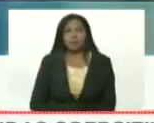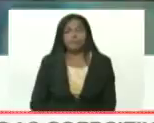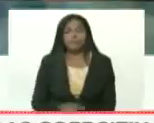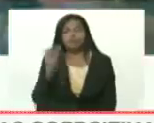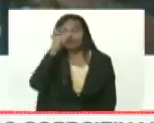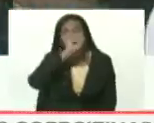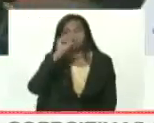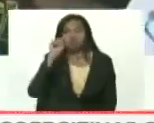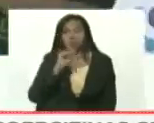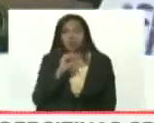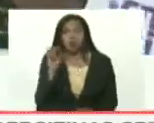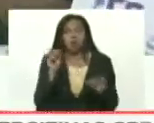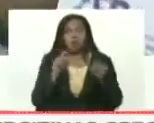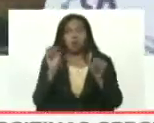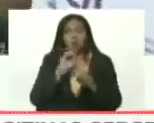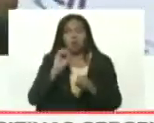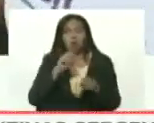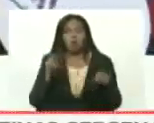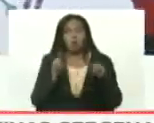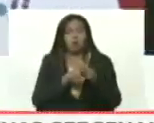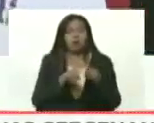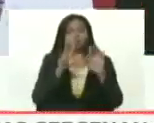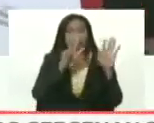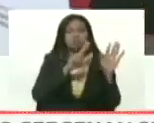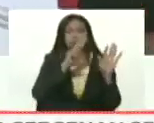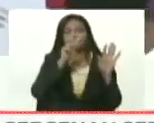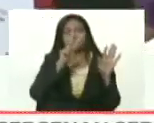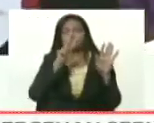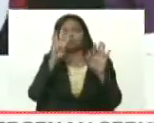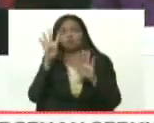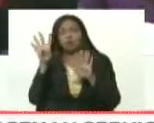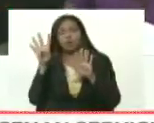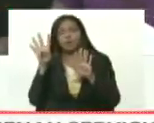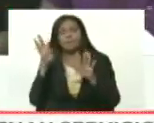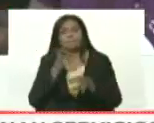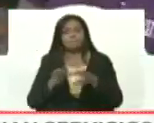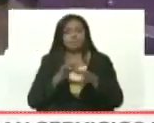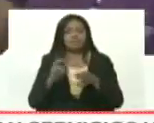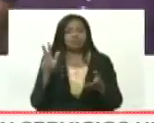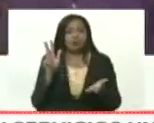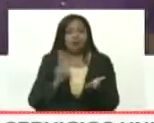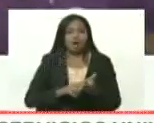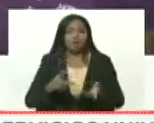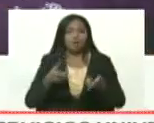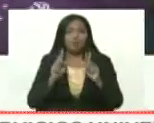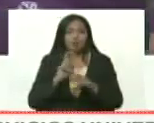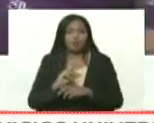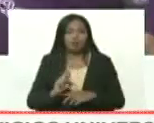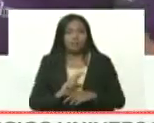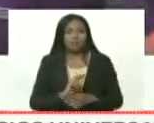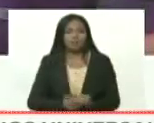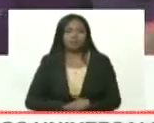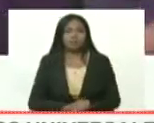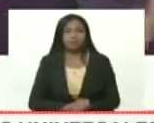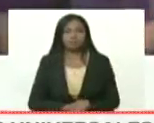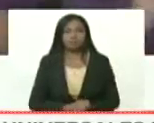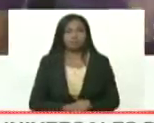bolívares o su equivalente en 829 petros, aprobado de inmediato.